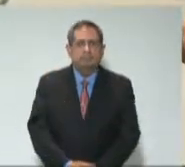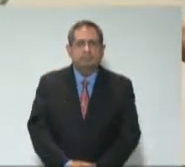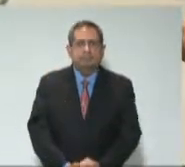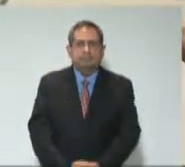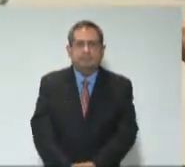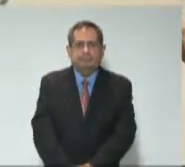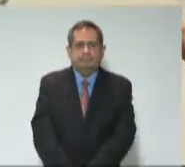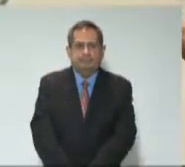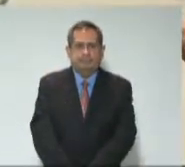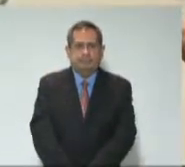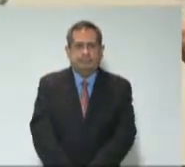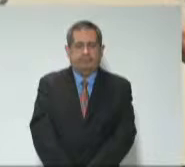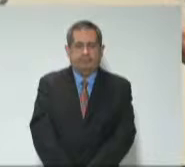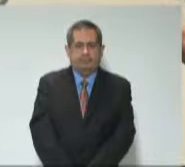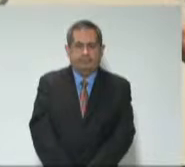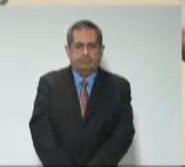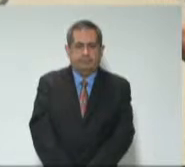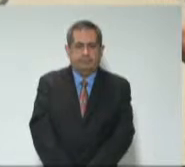Aguilar